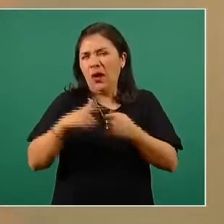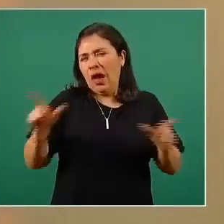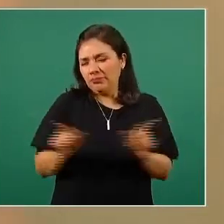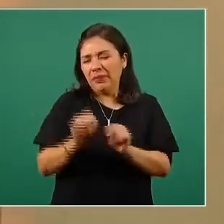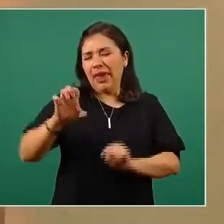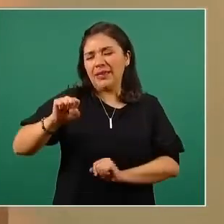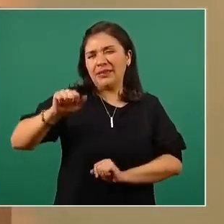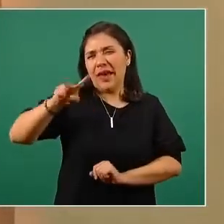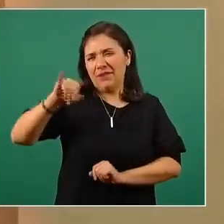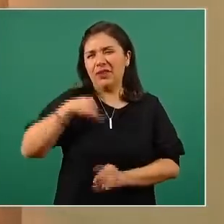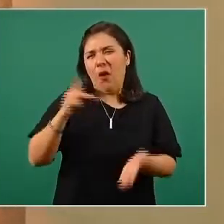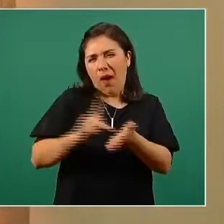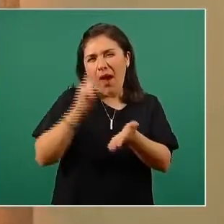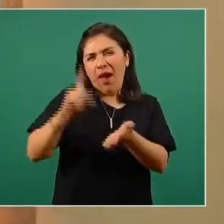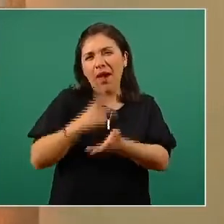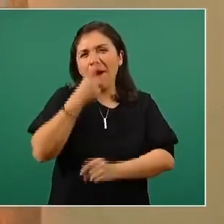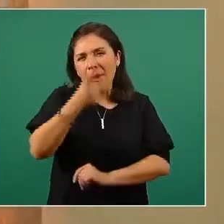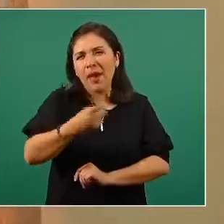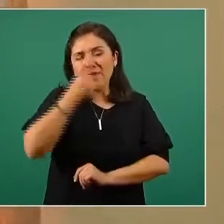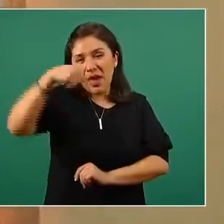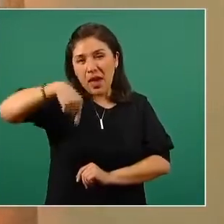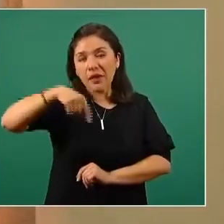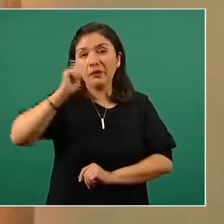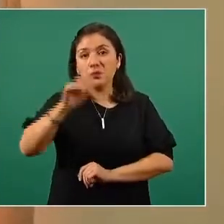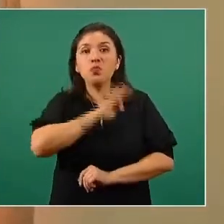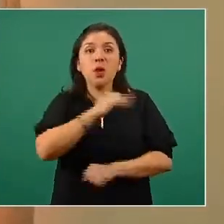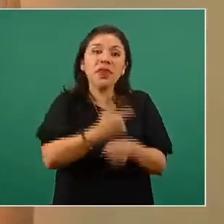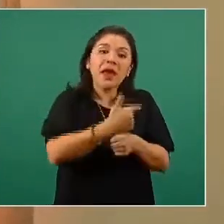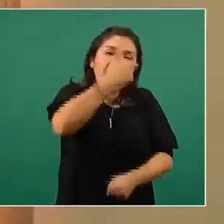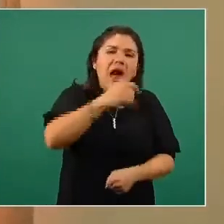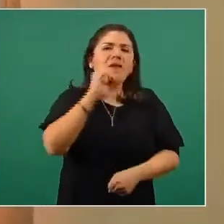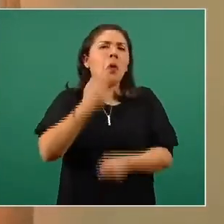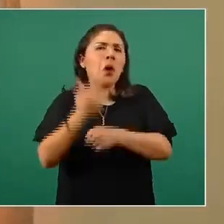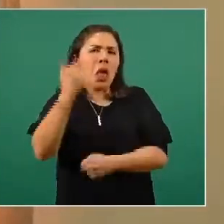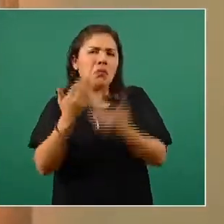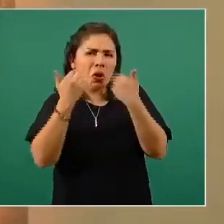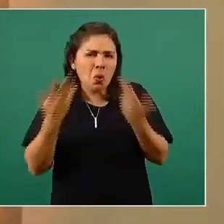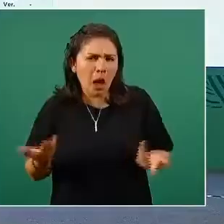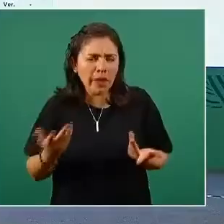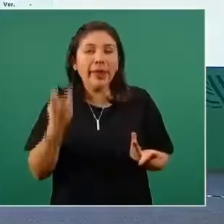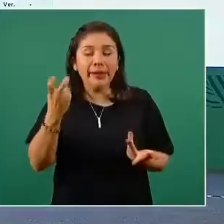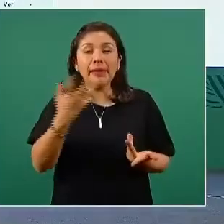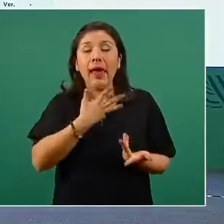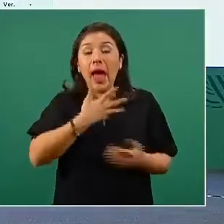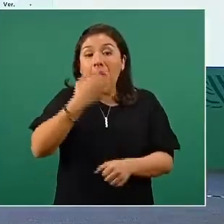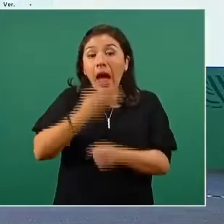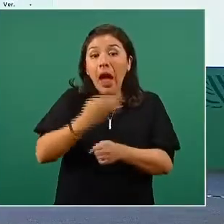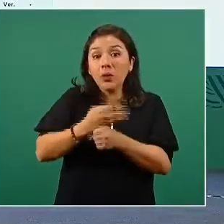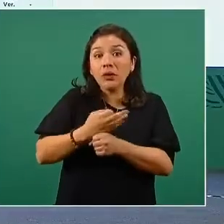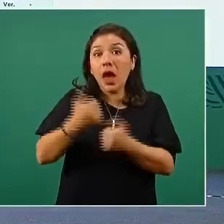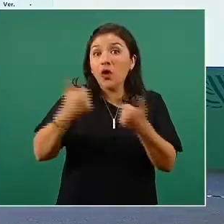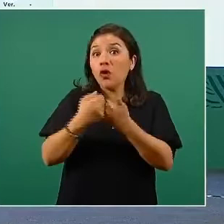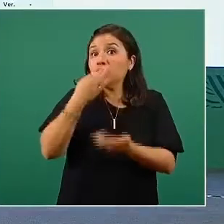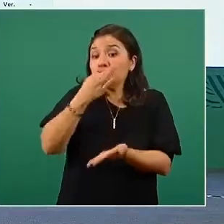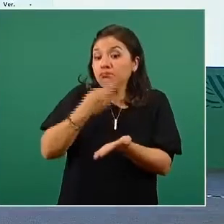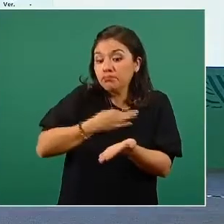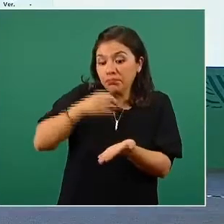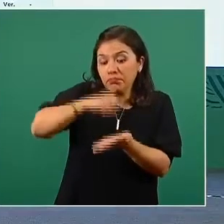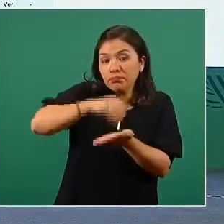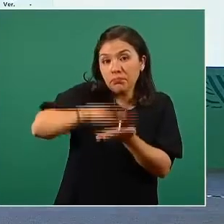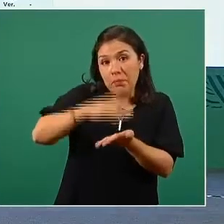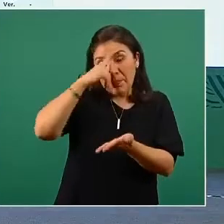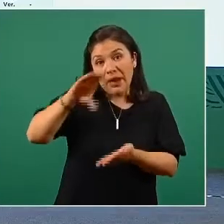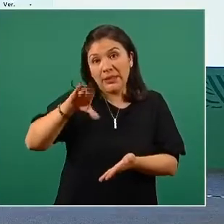hemos ya comentado con anterioridad, que pueden ser graves y no graves, tenemos actualmente notificados al Sistema Nacional